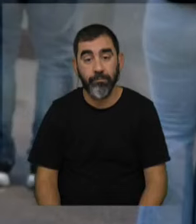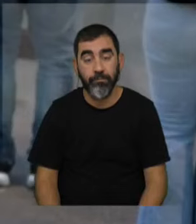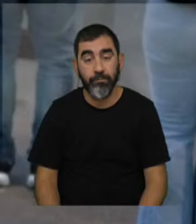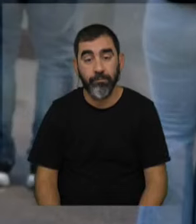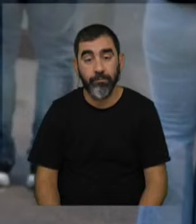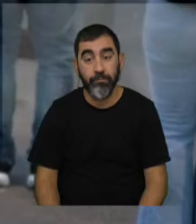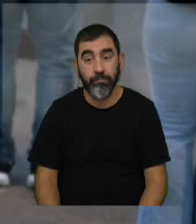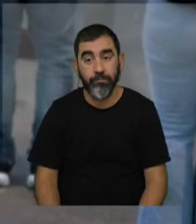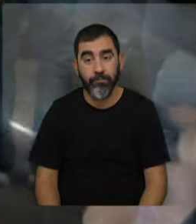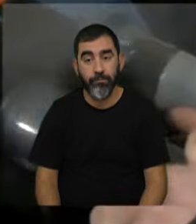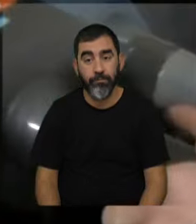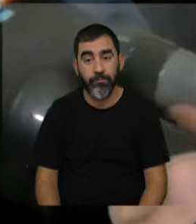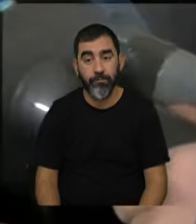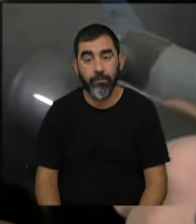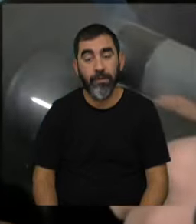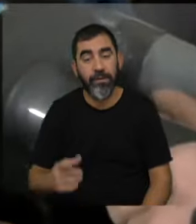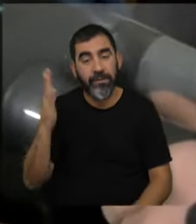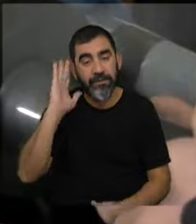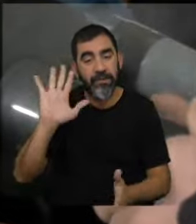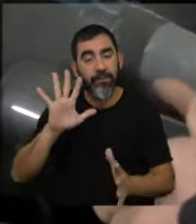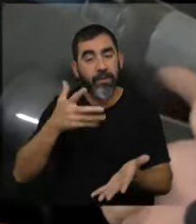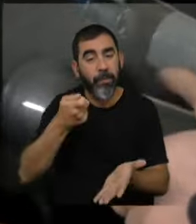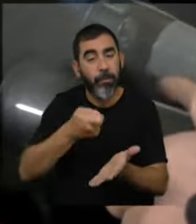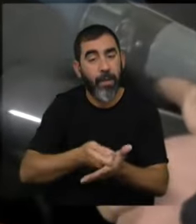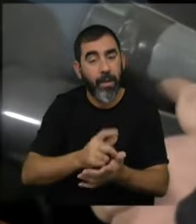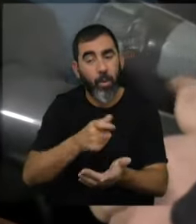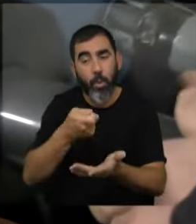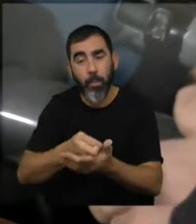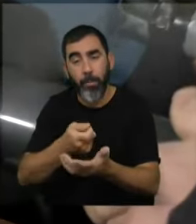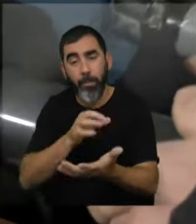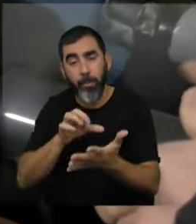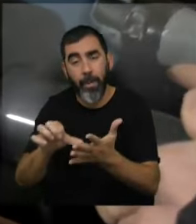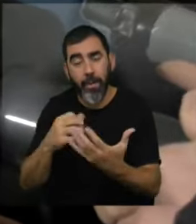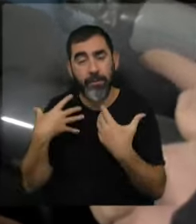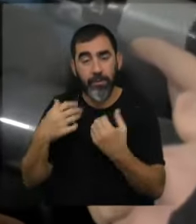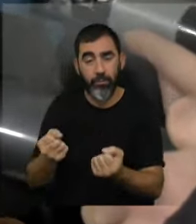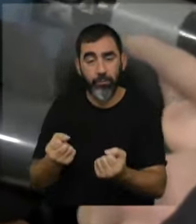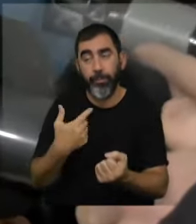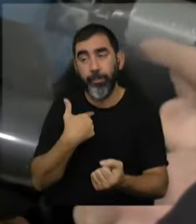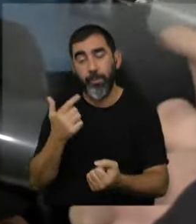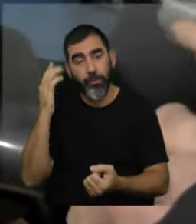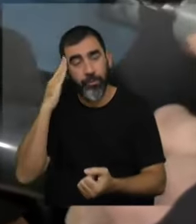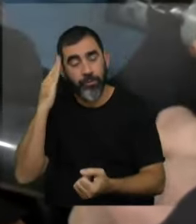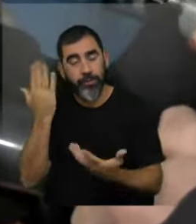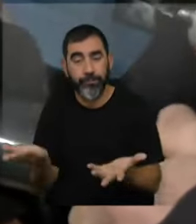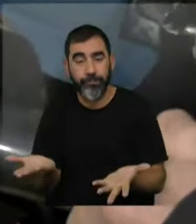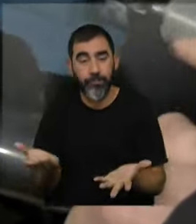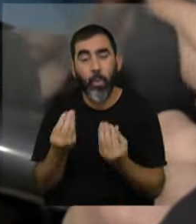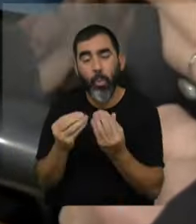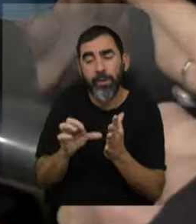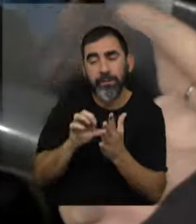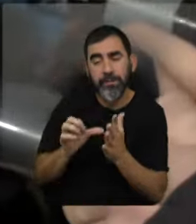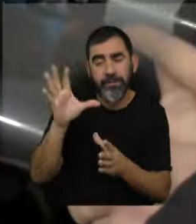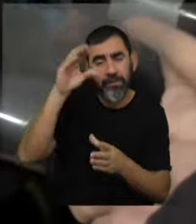decretos implica saber qué copagos tienen si hay que pagar para esas prestaciones o no Si yo quiero saber por ejemplo qué prestaciones